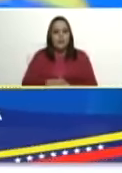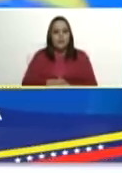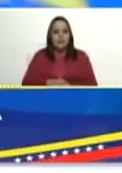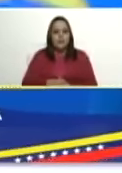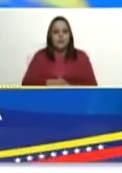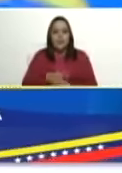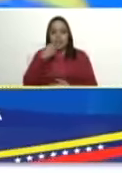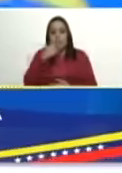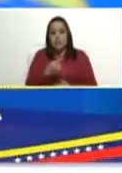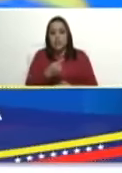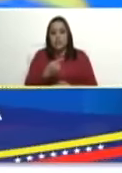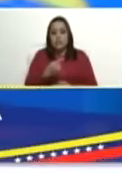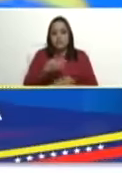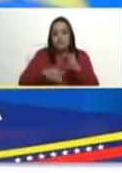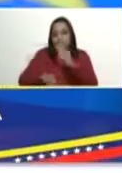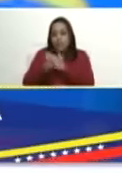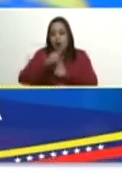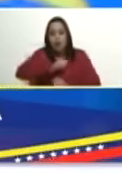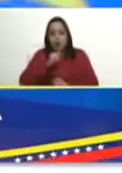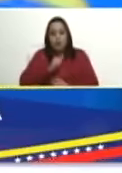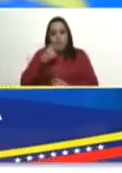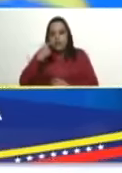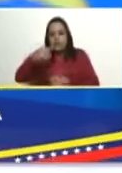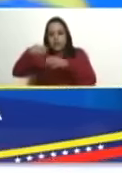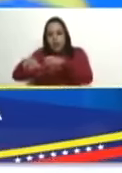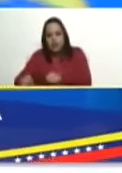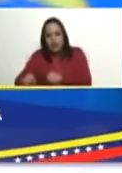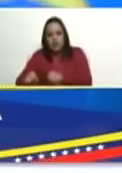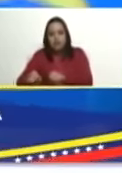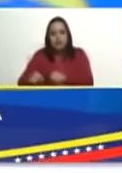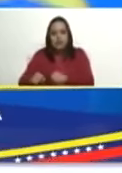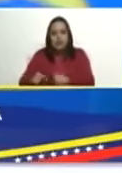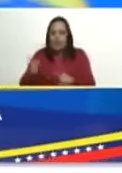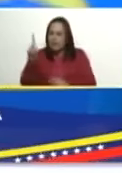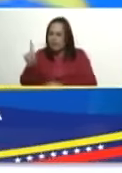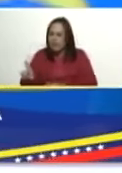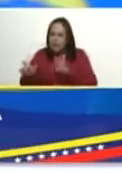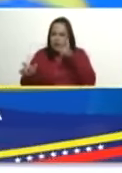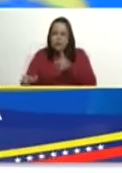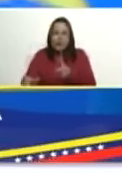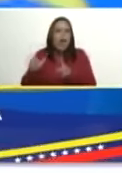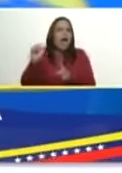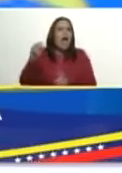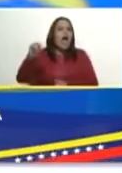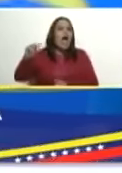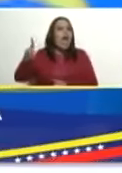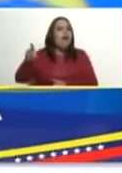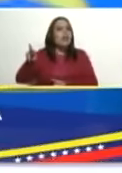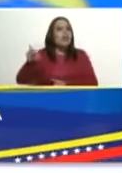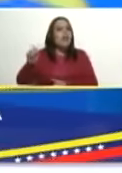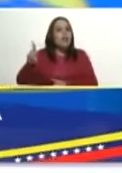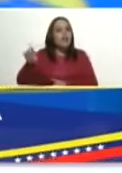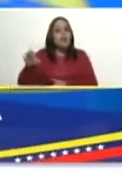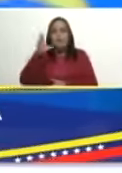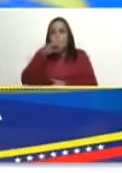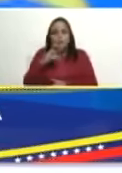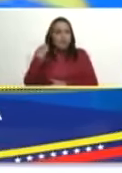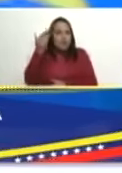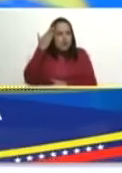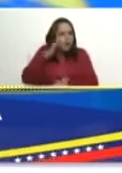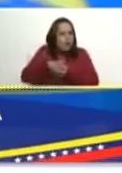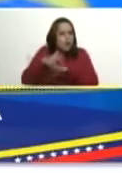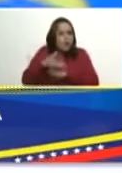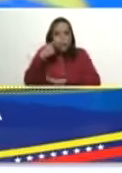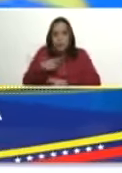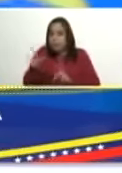dice que va a tomar el poder y cuando llega Andrade no estaba allí, no sé la razón exacta, pero no estaba